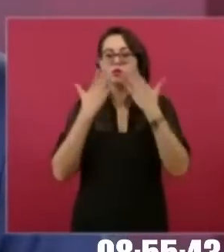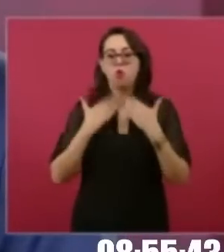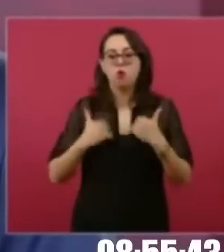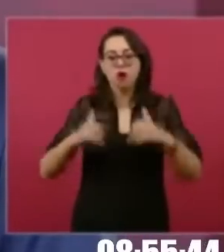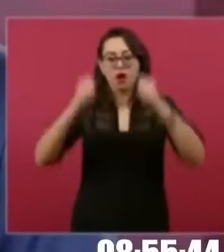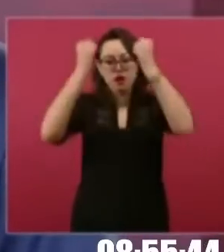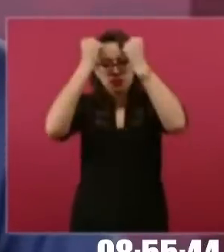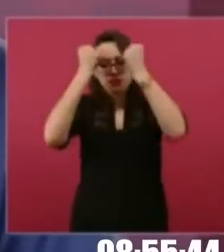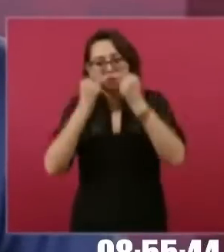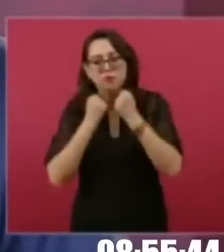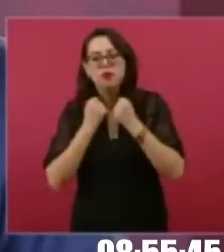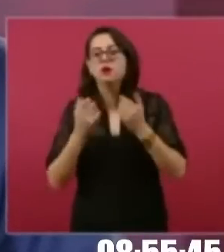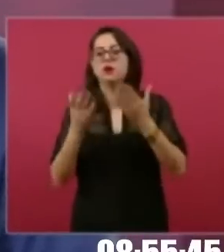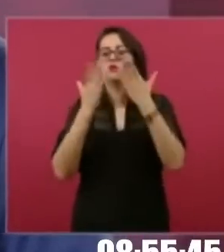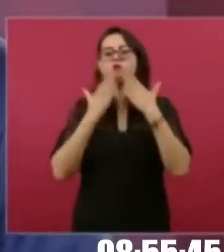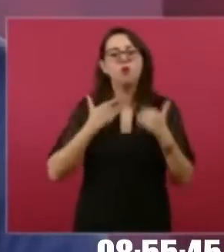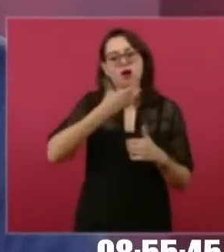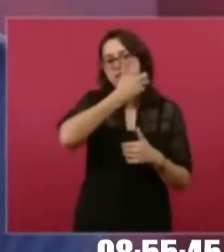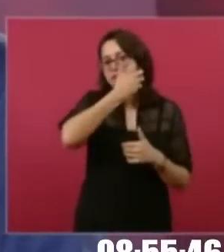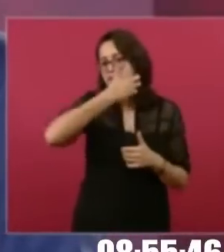sin dedazo